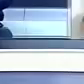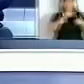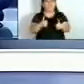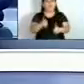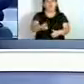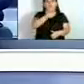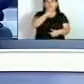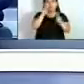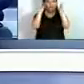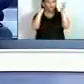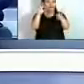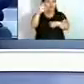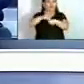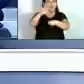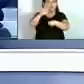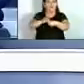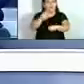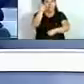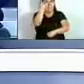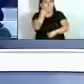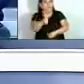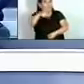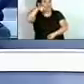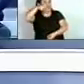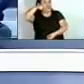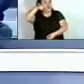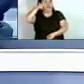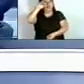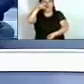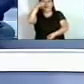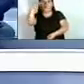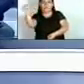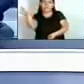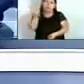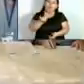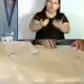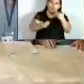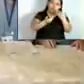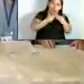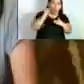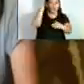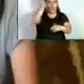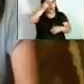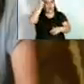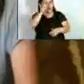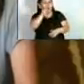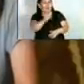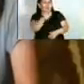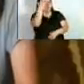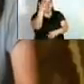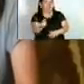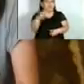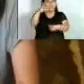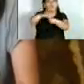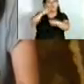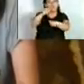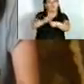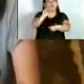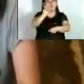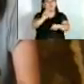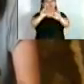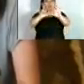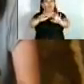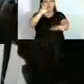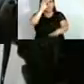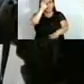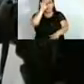con la cobertura de temas electorales. Observadores internacionales dieron a conocer sus valoraciones sobre el proceso que vivió El Salvador el día 28, el